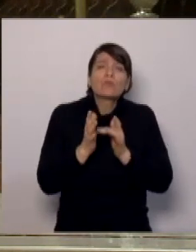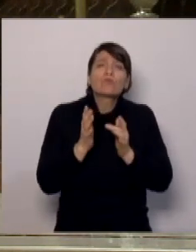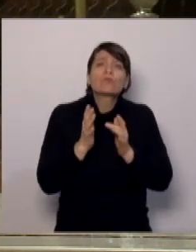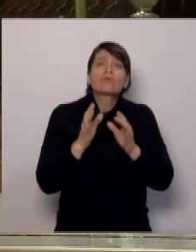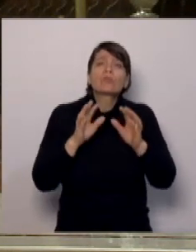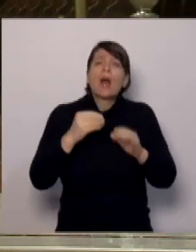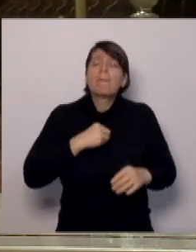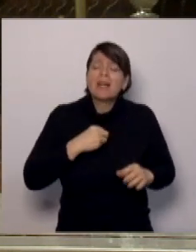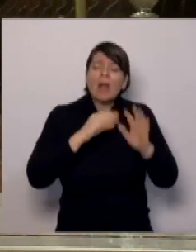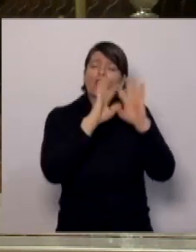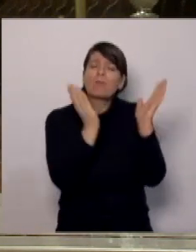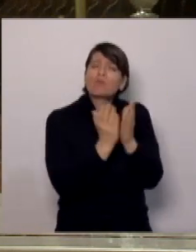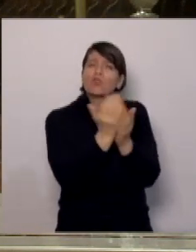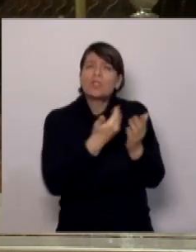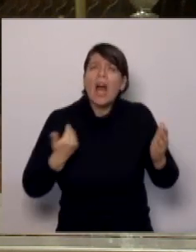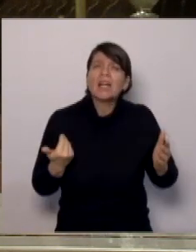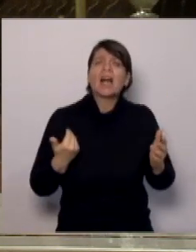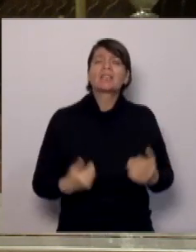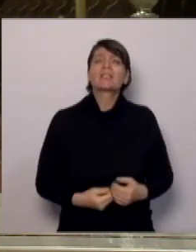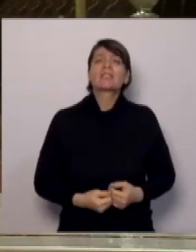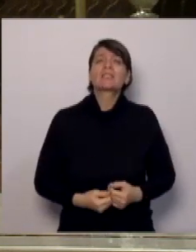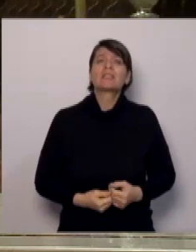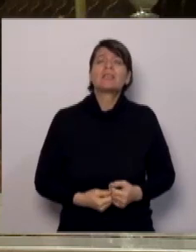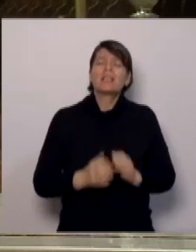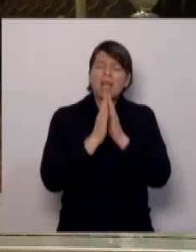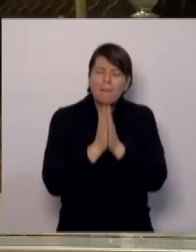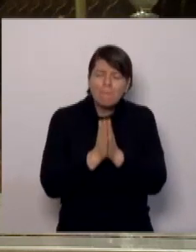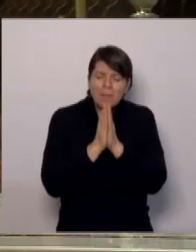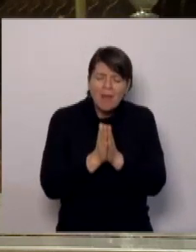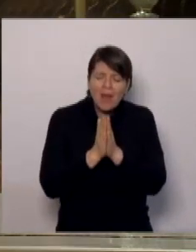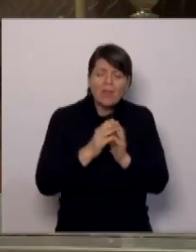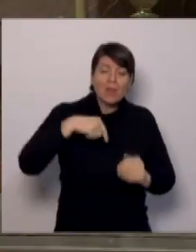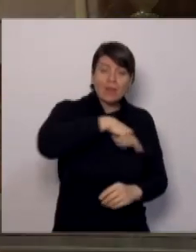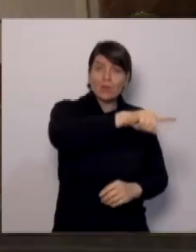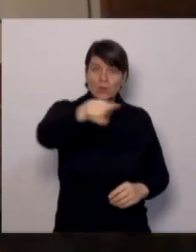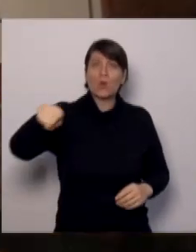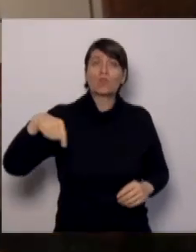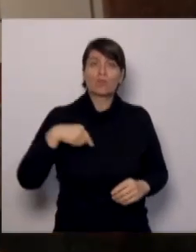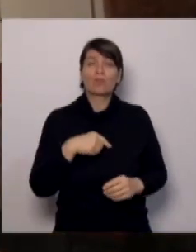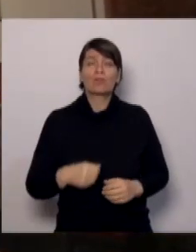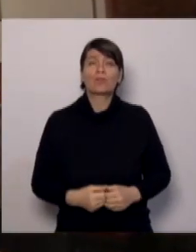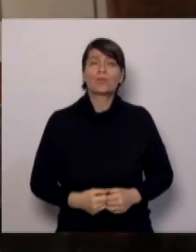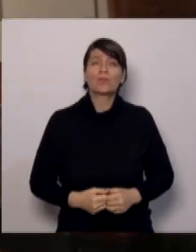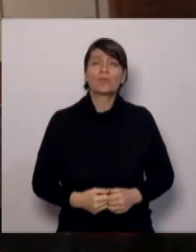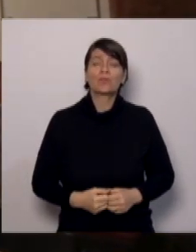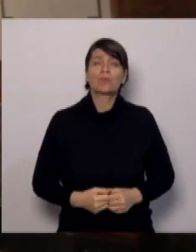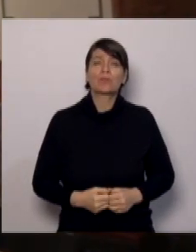Tú que quitas el pecado del mundo, ten piedad de